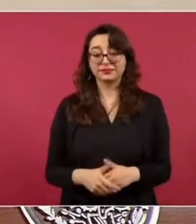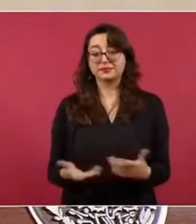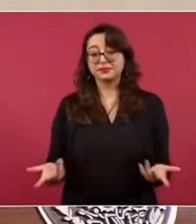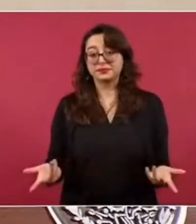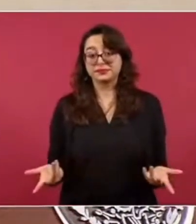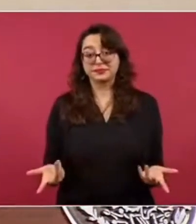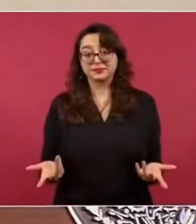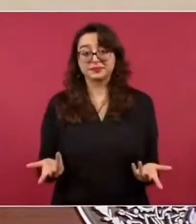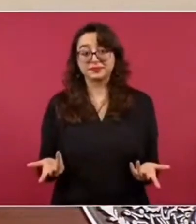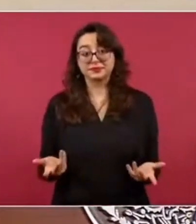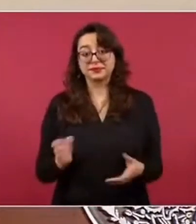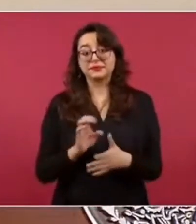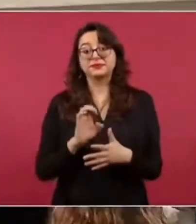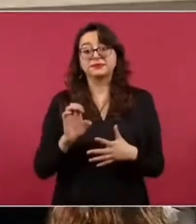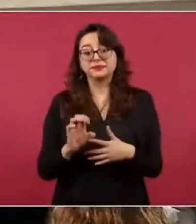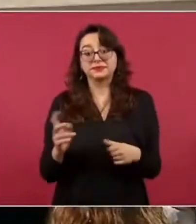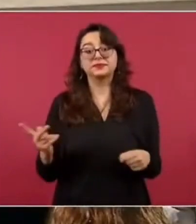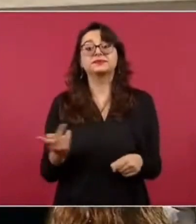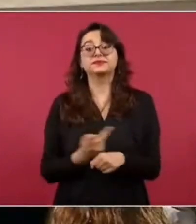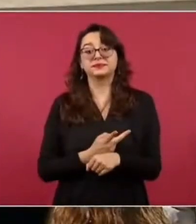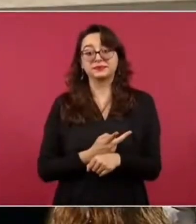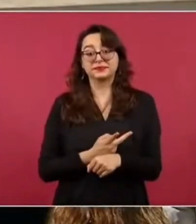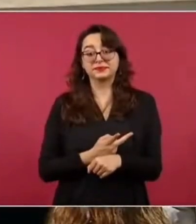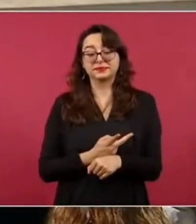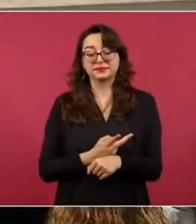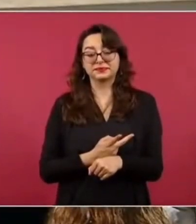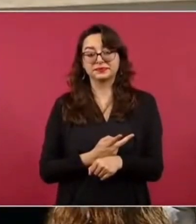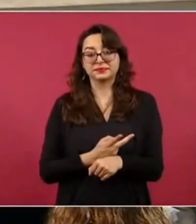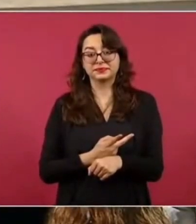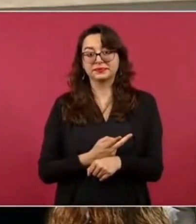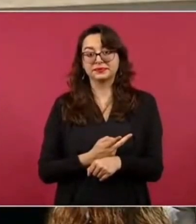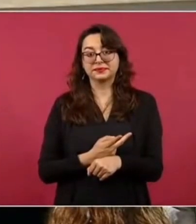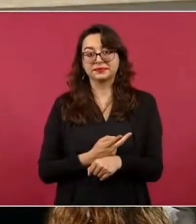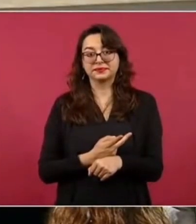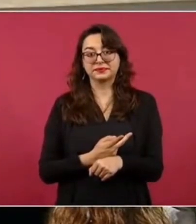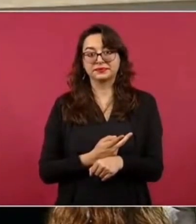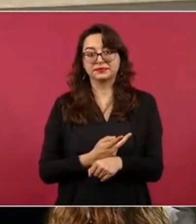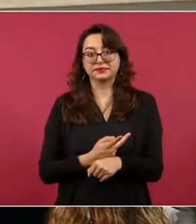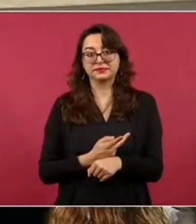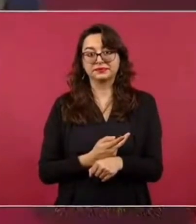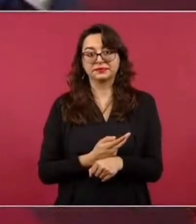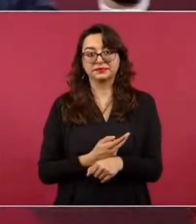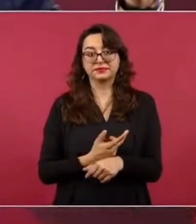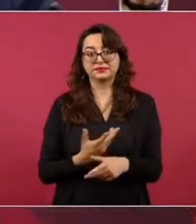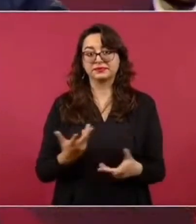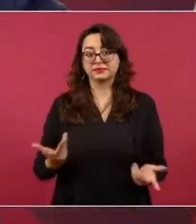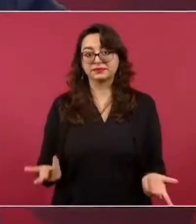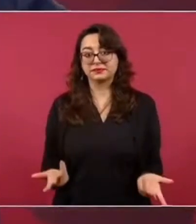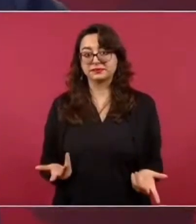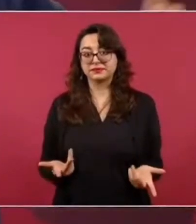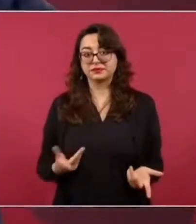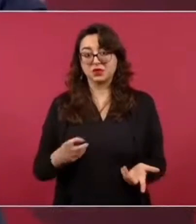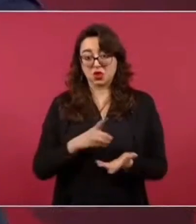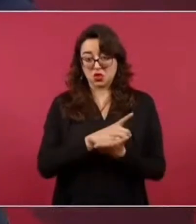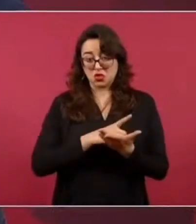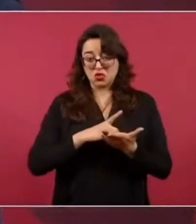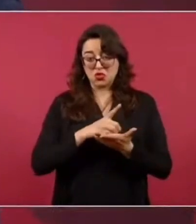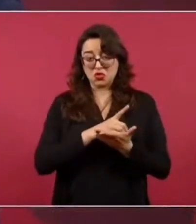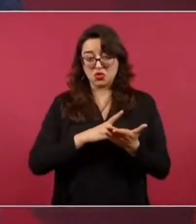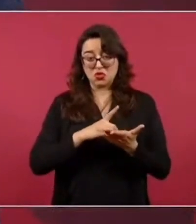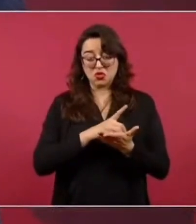Entonces, no es un asunto de que ya no ingrese el fentanilo o se distribuye el fentanilo en Estados